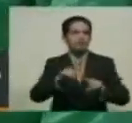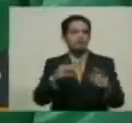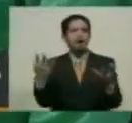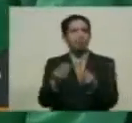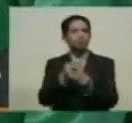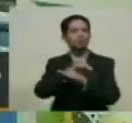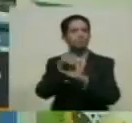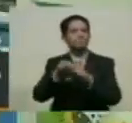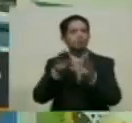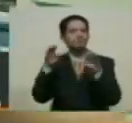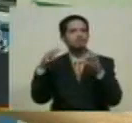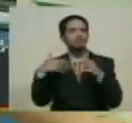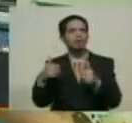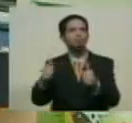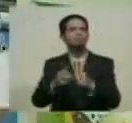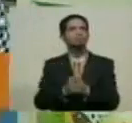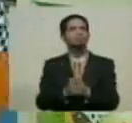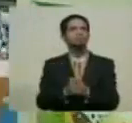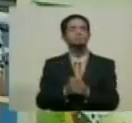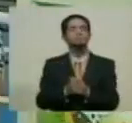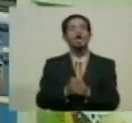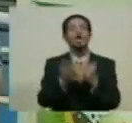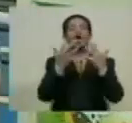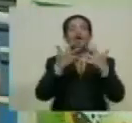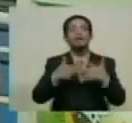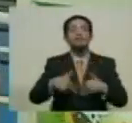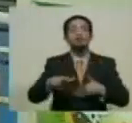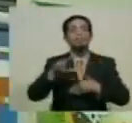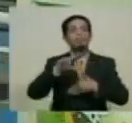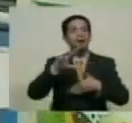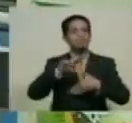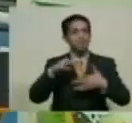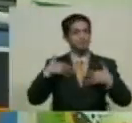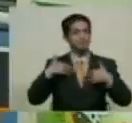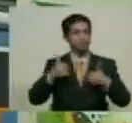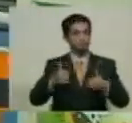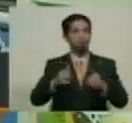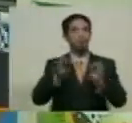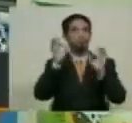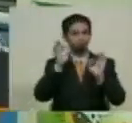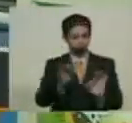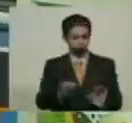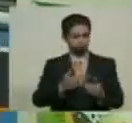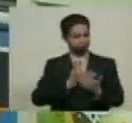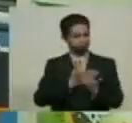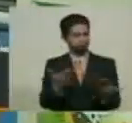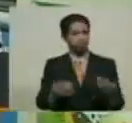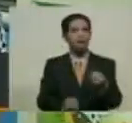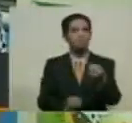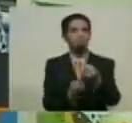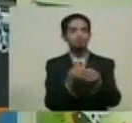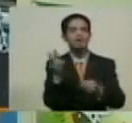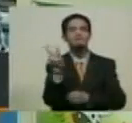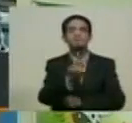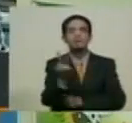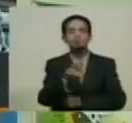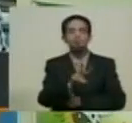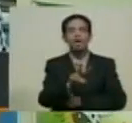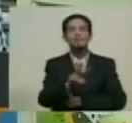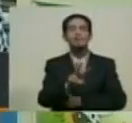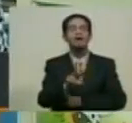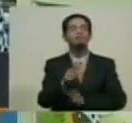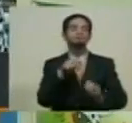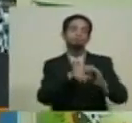de Salud. La Organización Panamericana de la Salud reiteró su disposición de apoyar a Venezuela en la adquisición